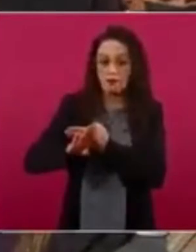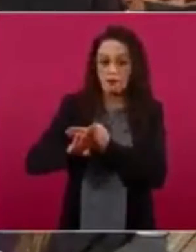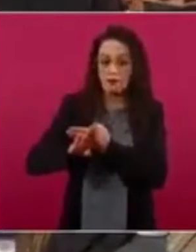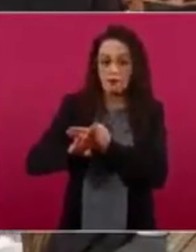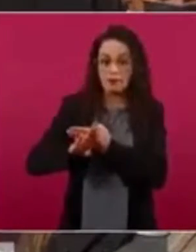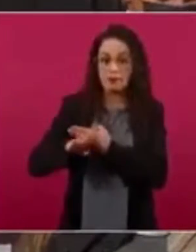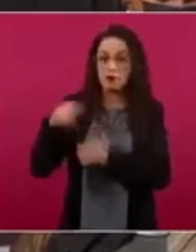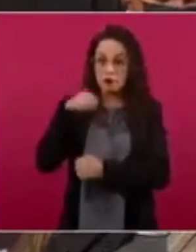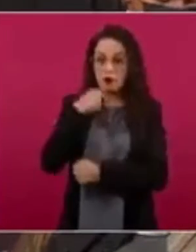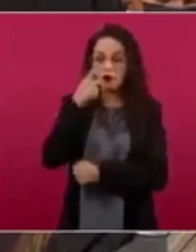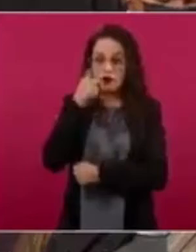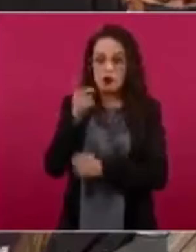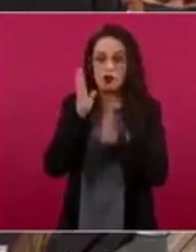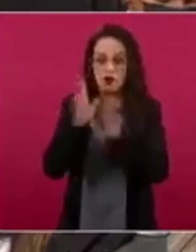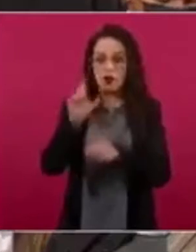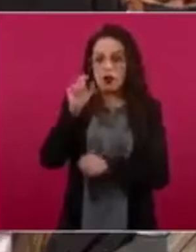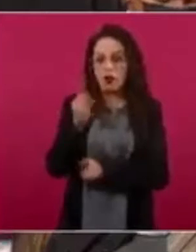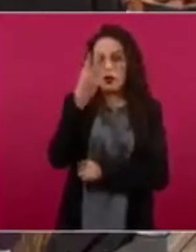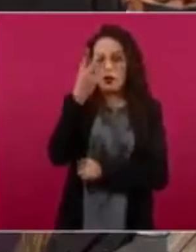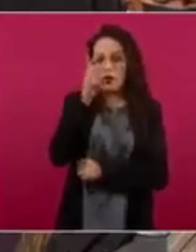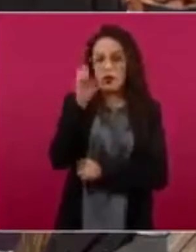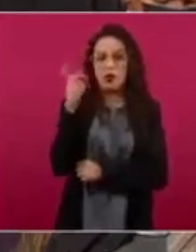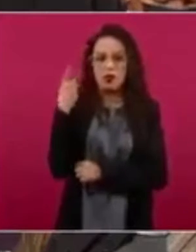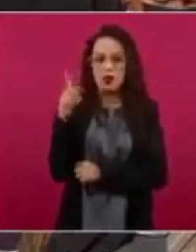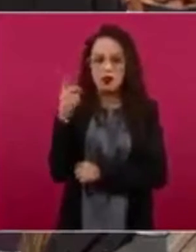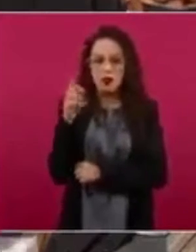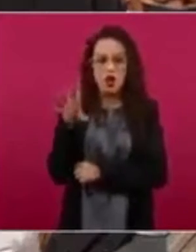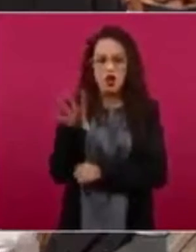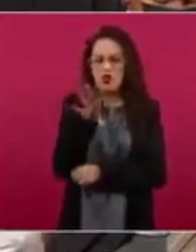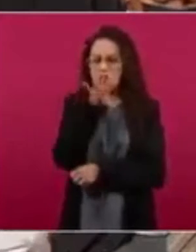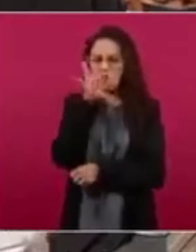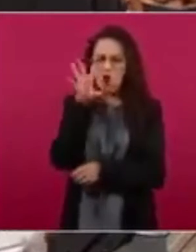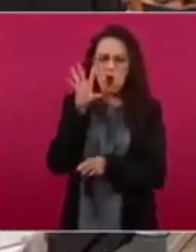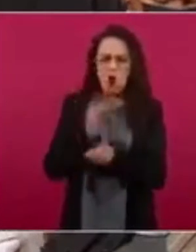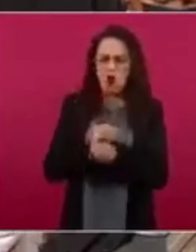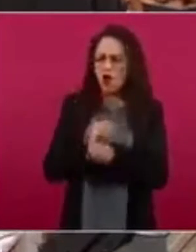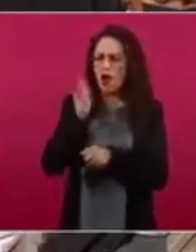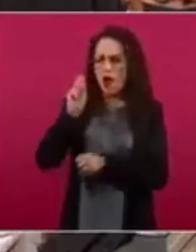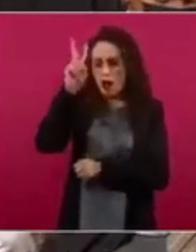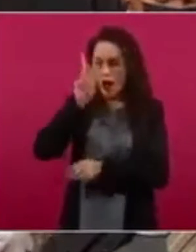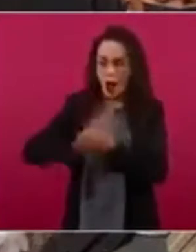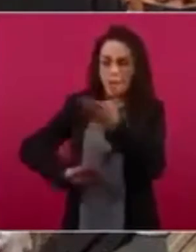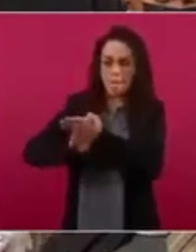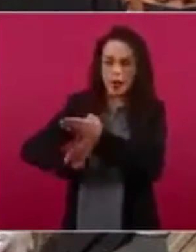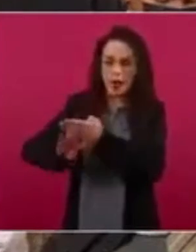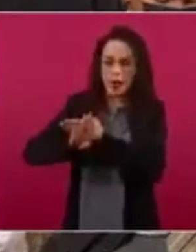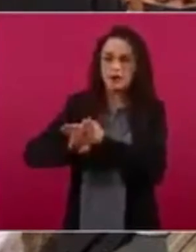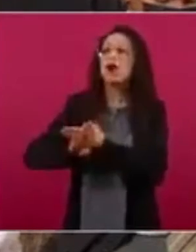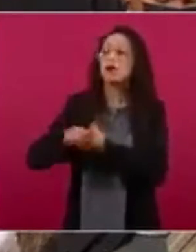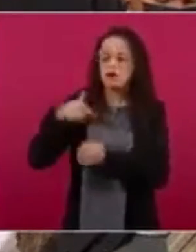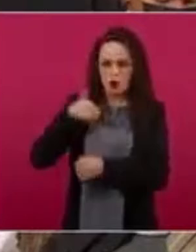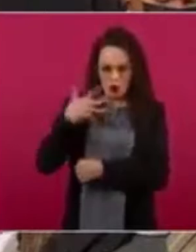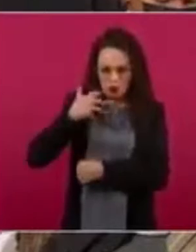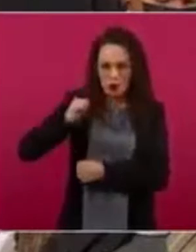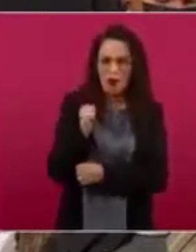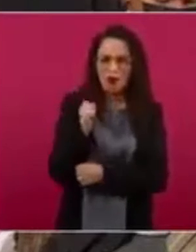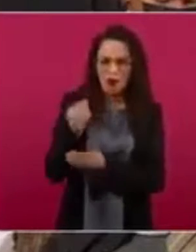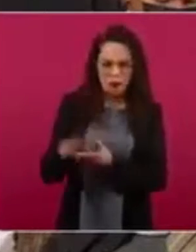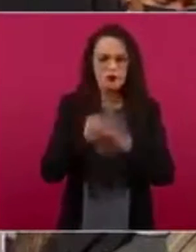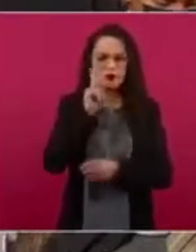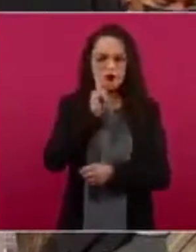yo el 23 de diciembre, están documentadas todas, todas. Y pues bueno, por la situación que yo le